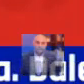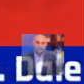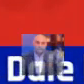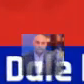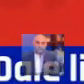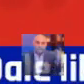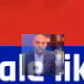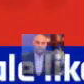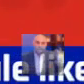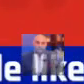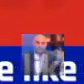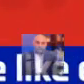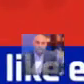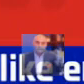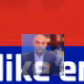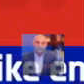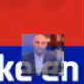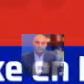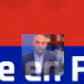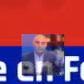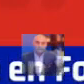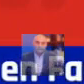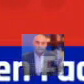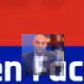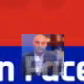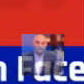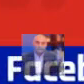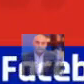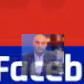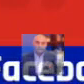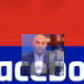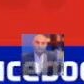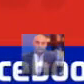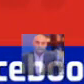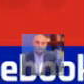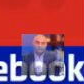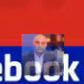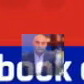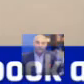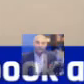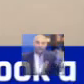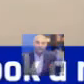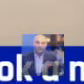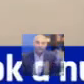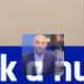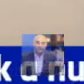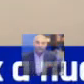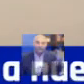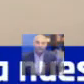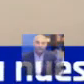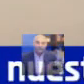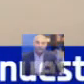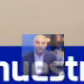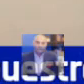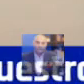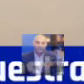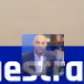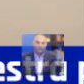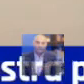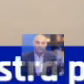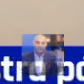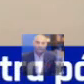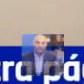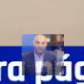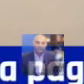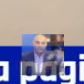las mañaneras, pues estaría yo planteando. Así es. Maestro, ¿te sorprendió que el presidente